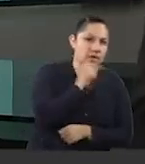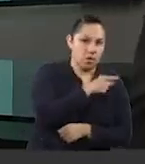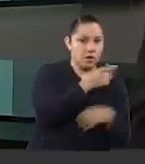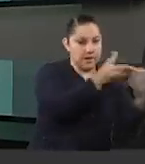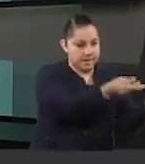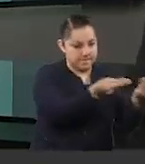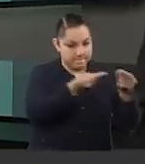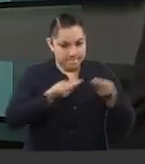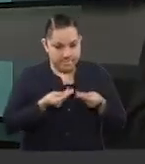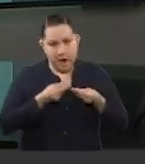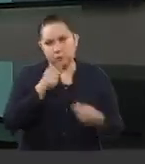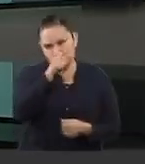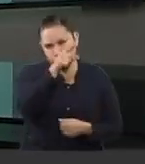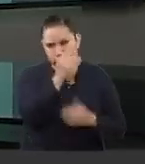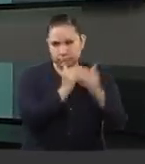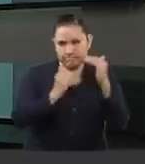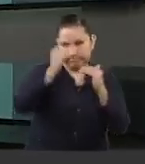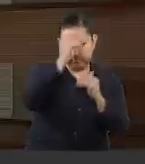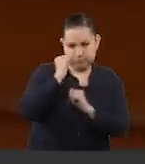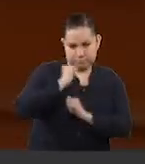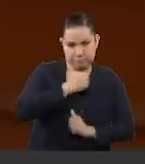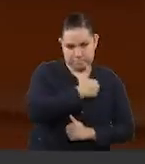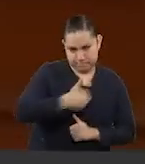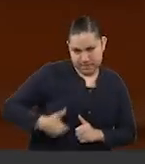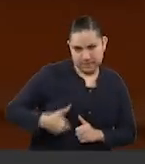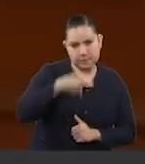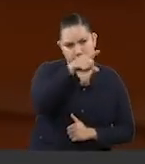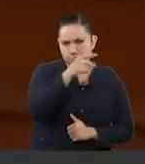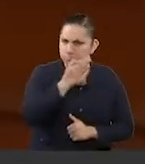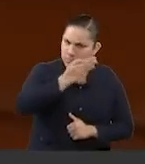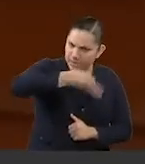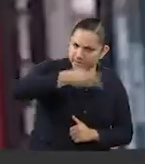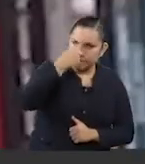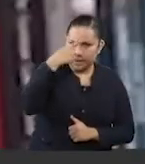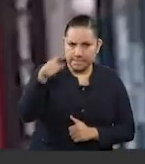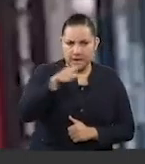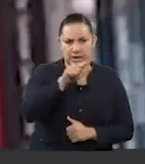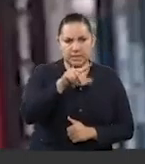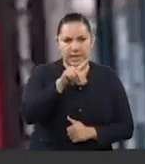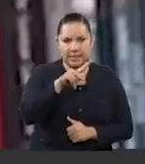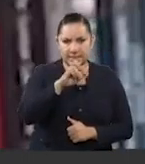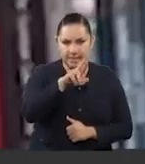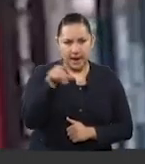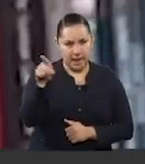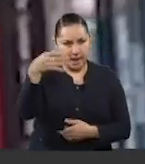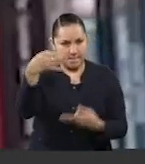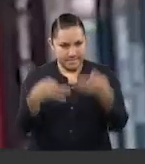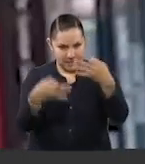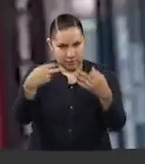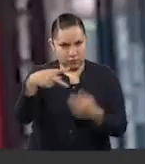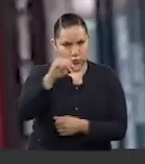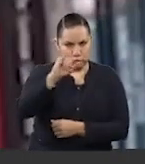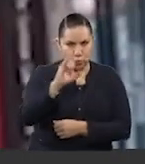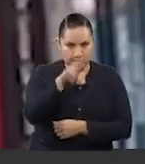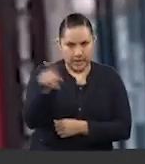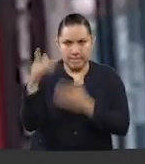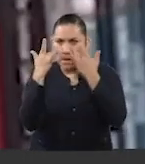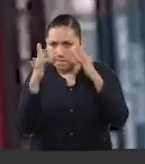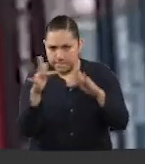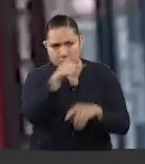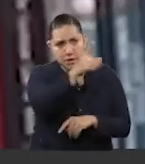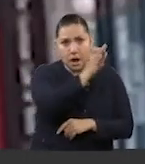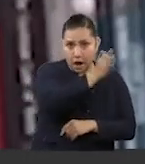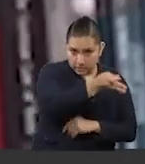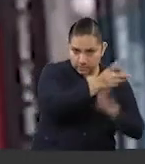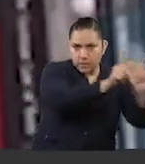parte del titular del ejecutivo Federal la aceptación de la renuncia de Arturo Saldívar como ministro de la suprema corte de justicia de la nación